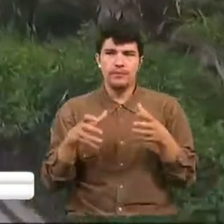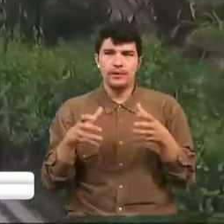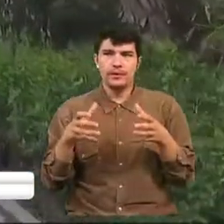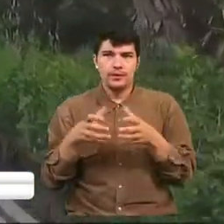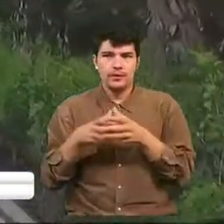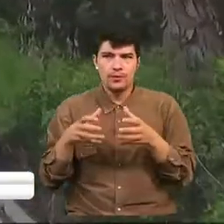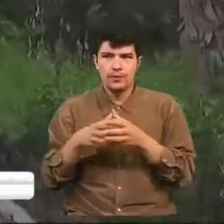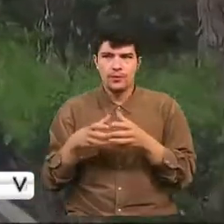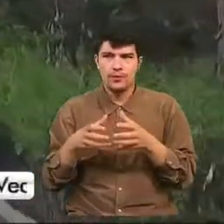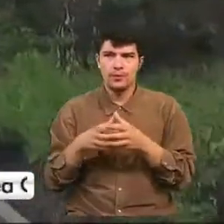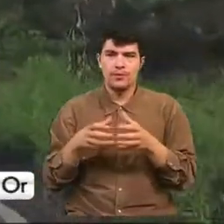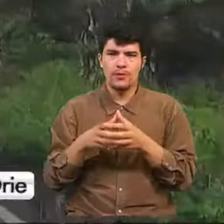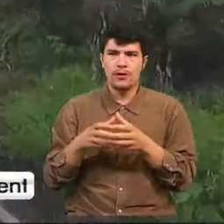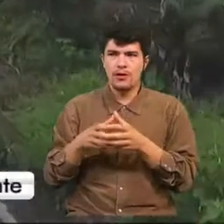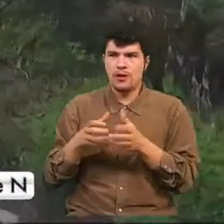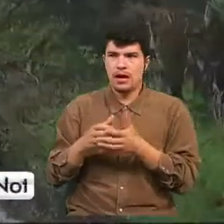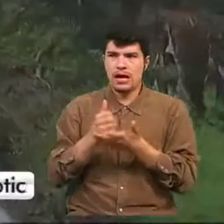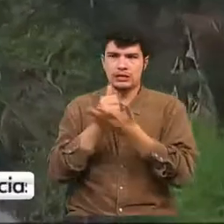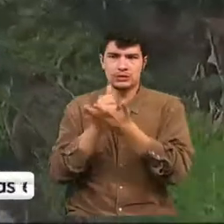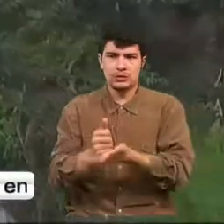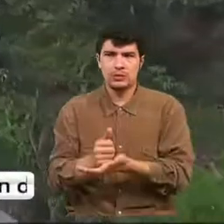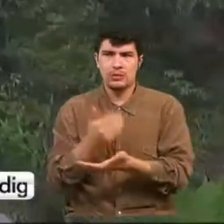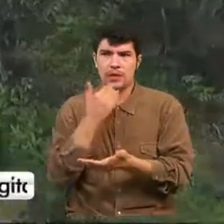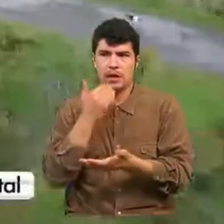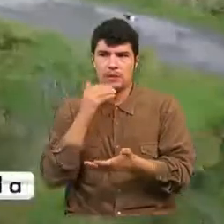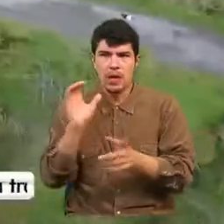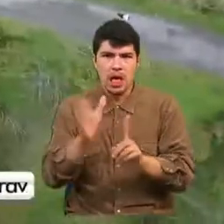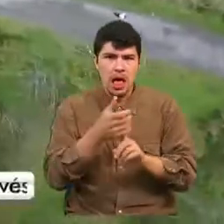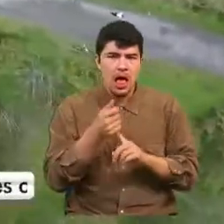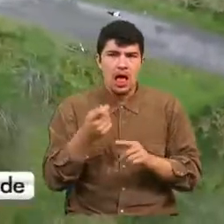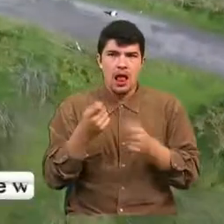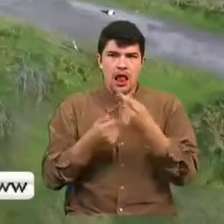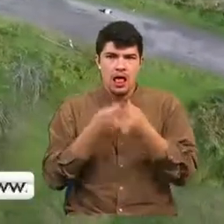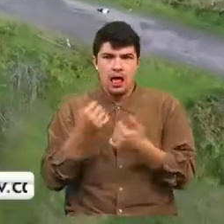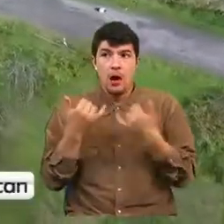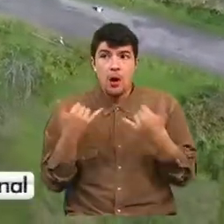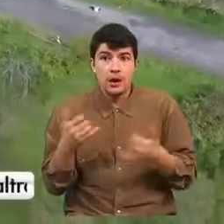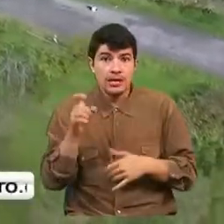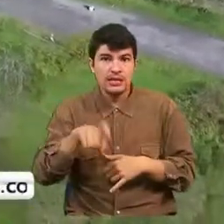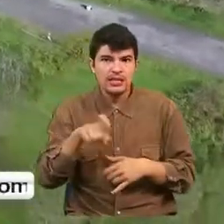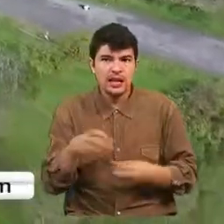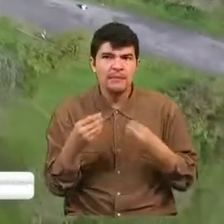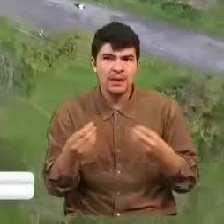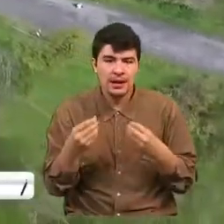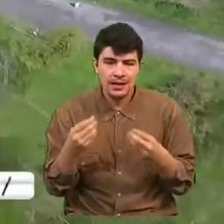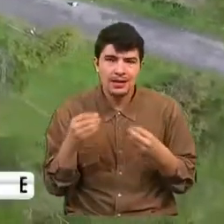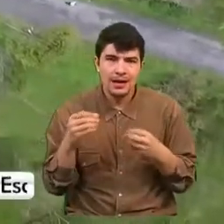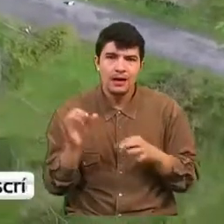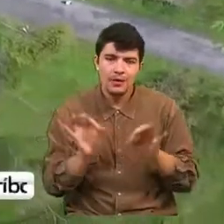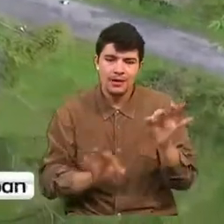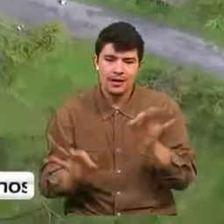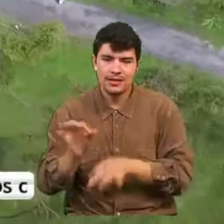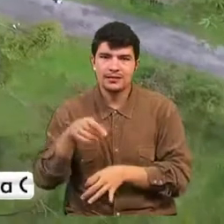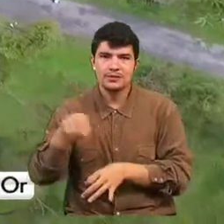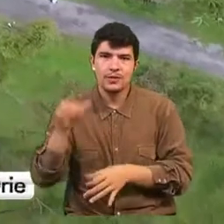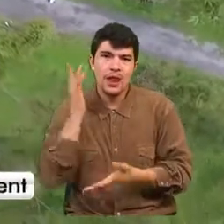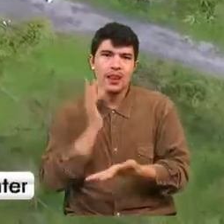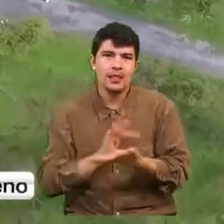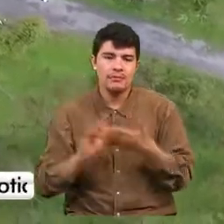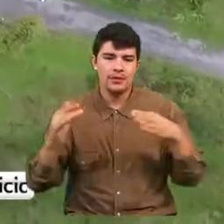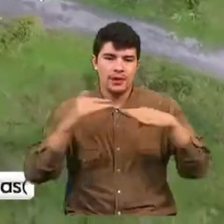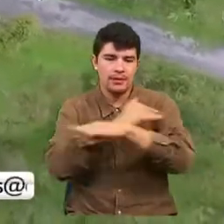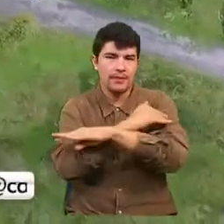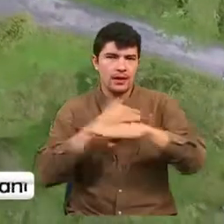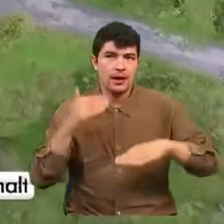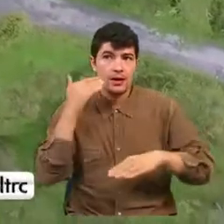nos juntábamos en las veredas a ayudar a coger el café, a coger el maíz. Hoy lo necesitamos para el mantenimiento de las cunetas. Cuando uno más hace,